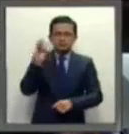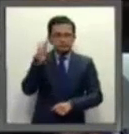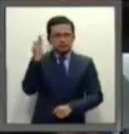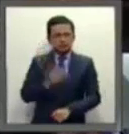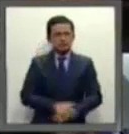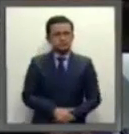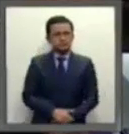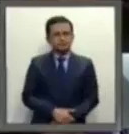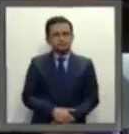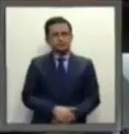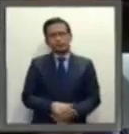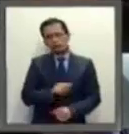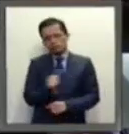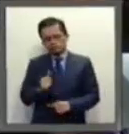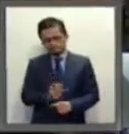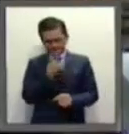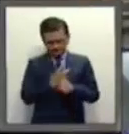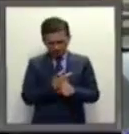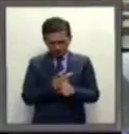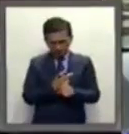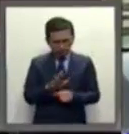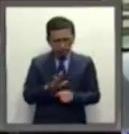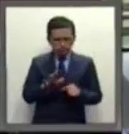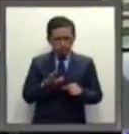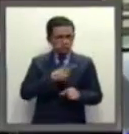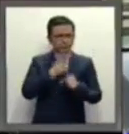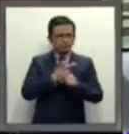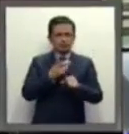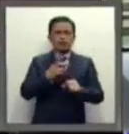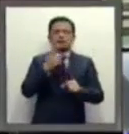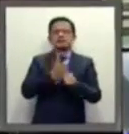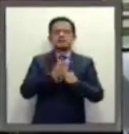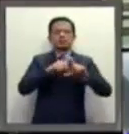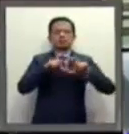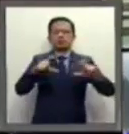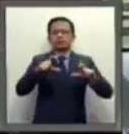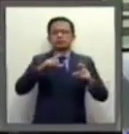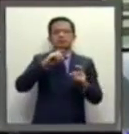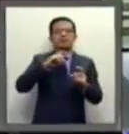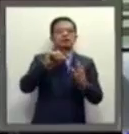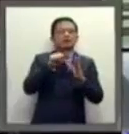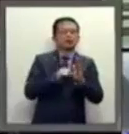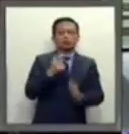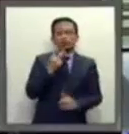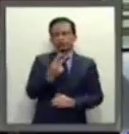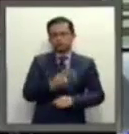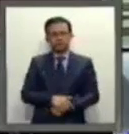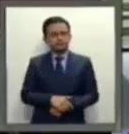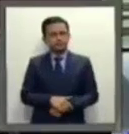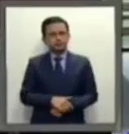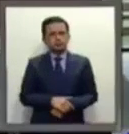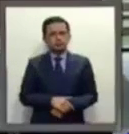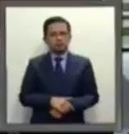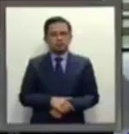Otras disposiciones, segundo párrafo, párrafo sexto, artículo segundo. Hay opacidad en el